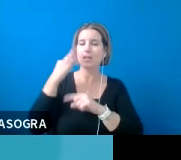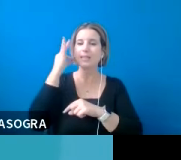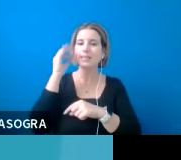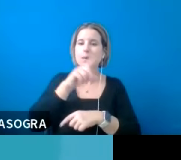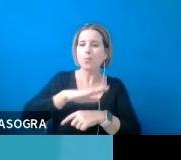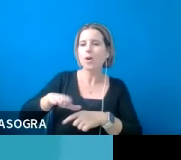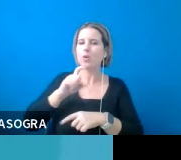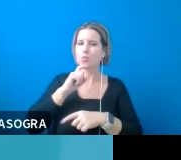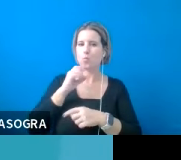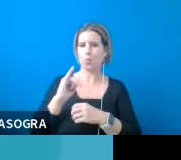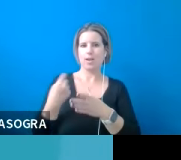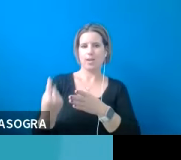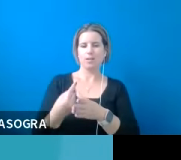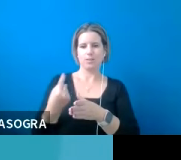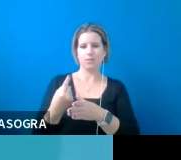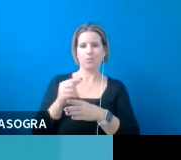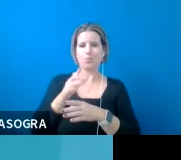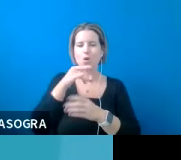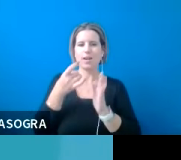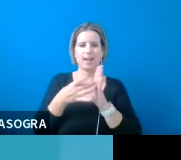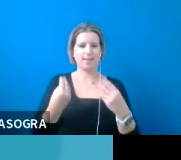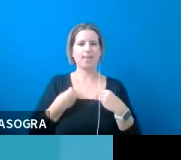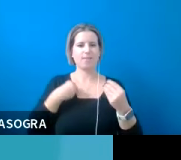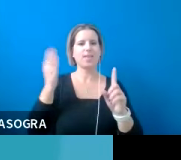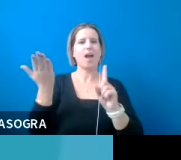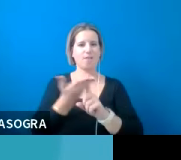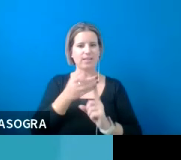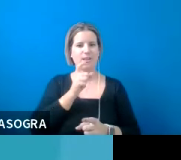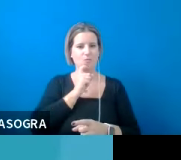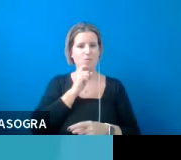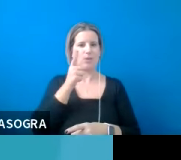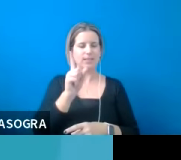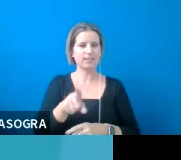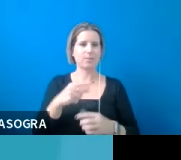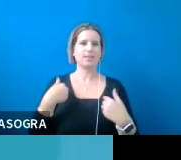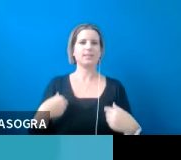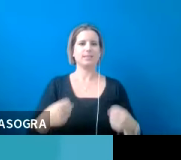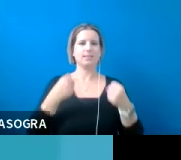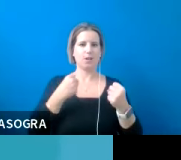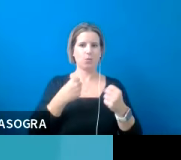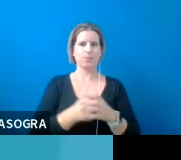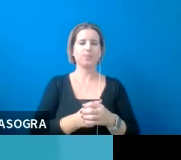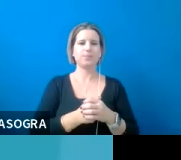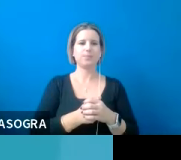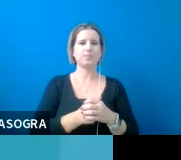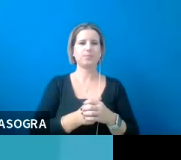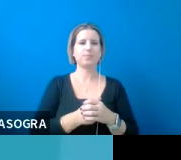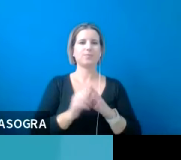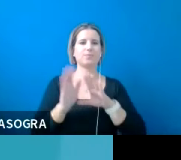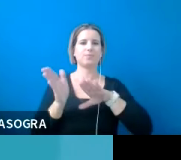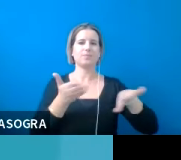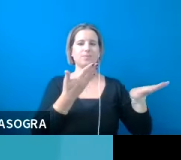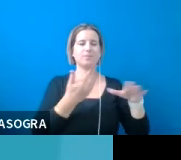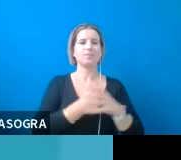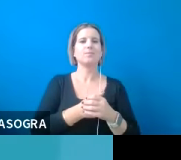cómo ello impacta en su calidad de vida y también por supuesto en su salud si pasamos directamente